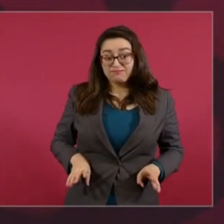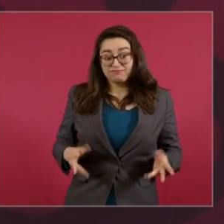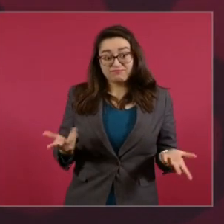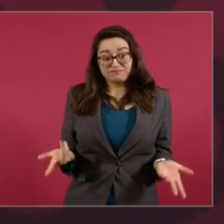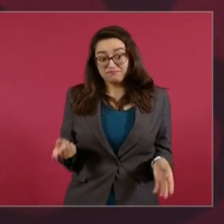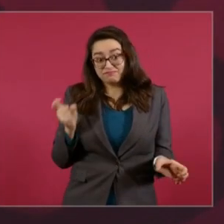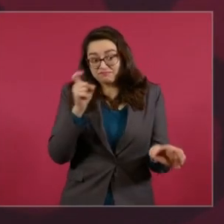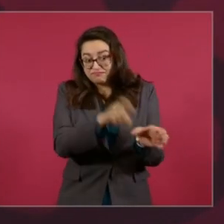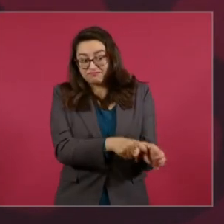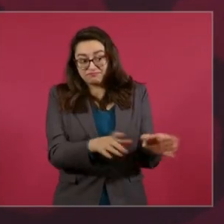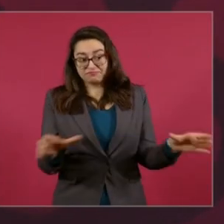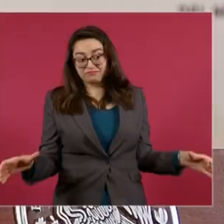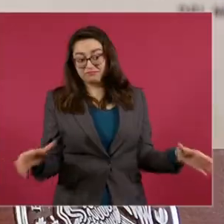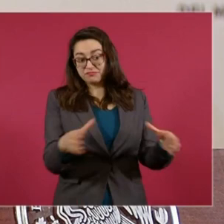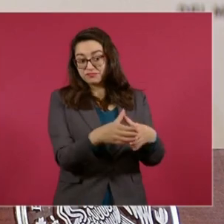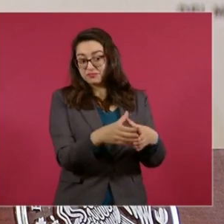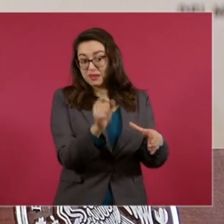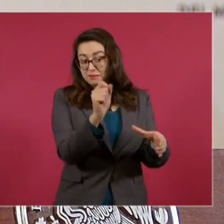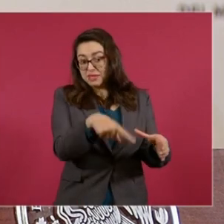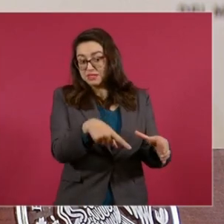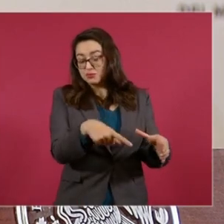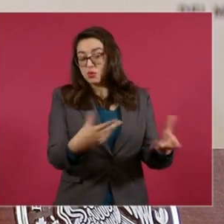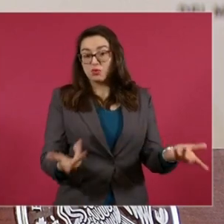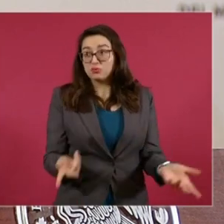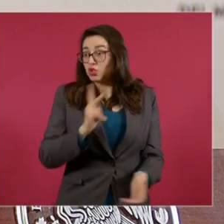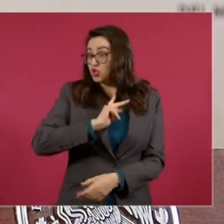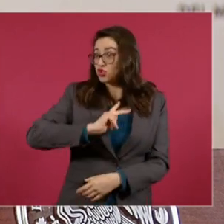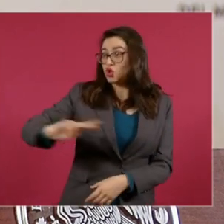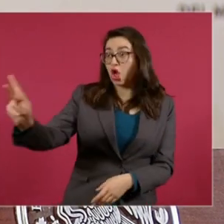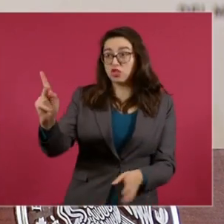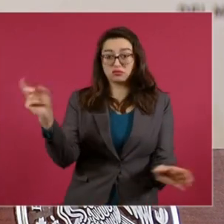militantes del conservadurismo, todos.